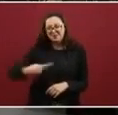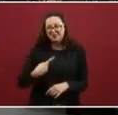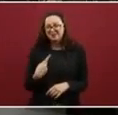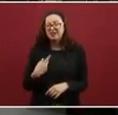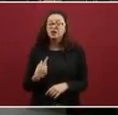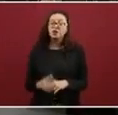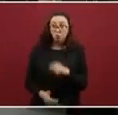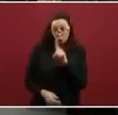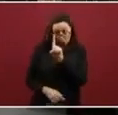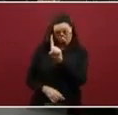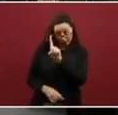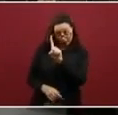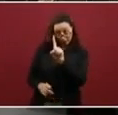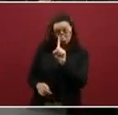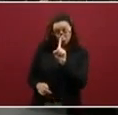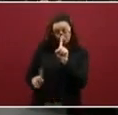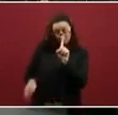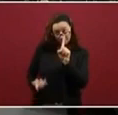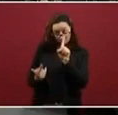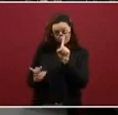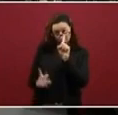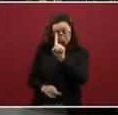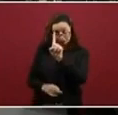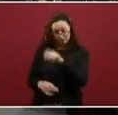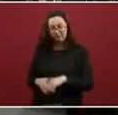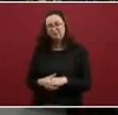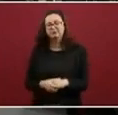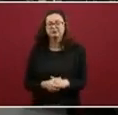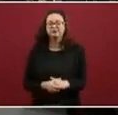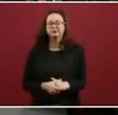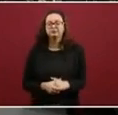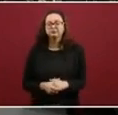Bueno, nada más una, porque ahí fueron 6. No sé.